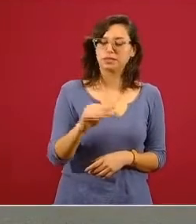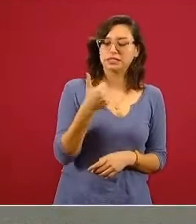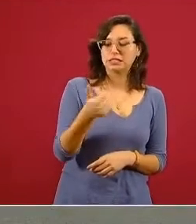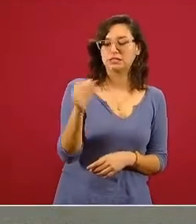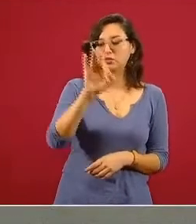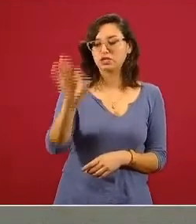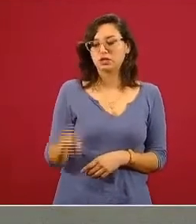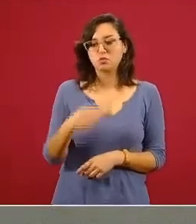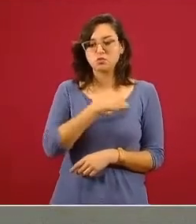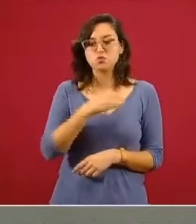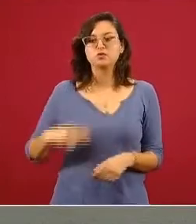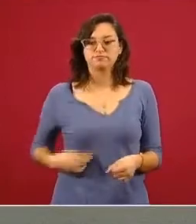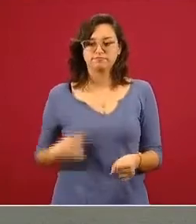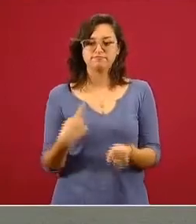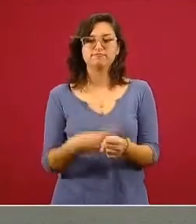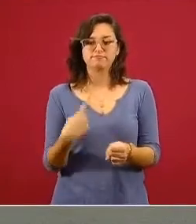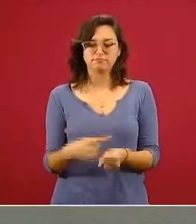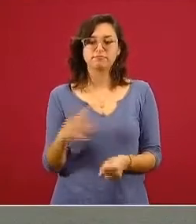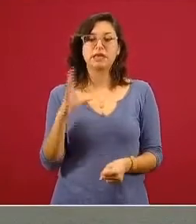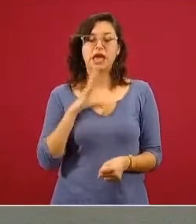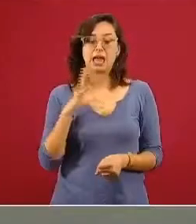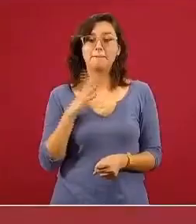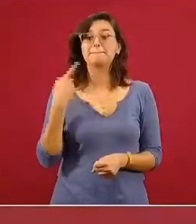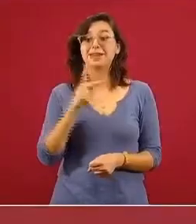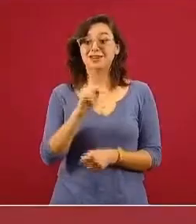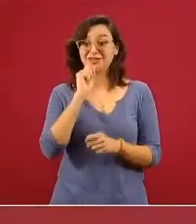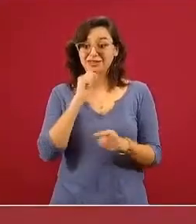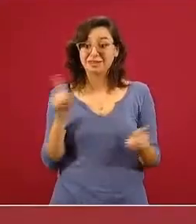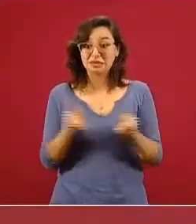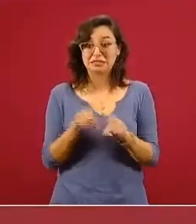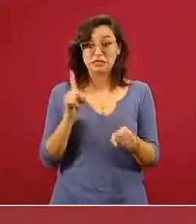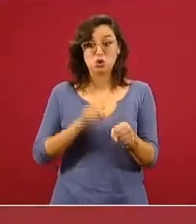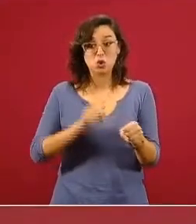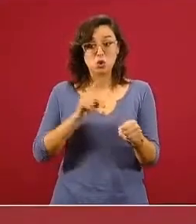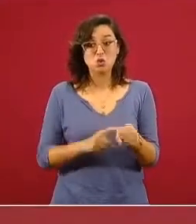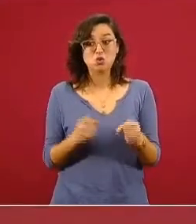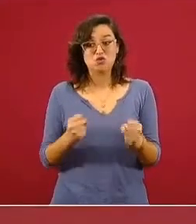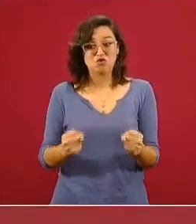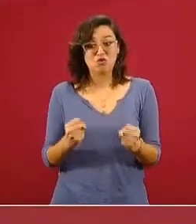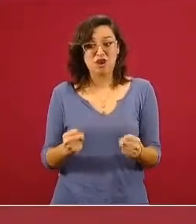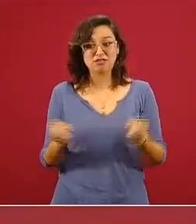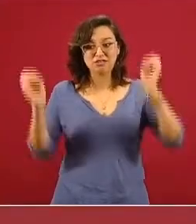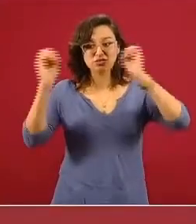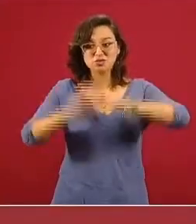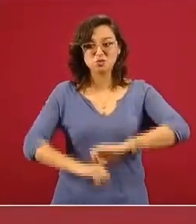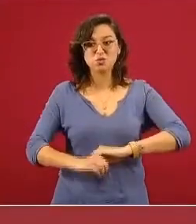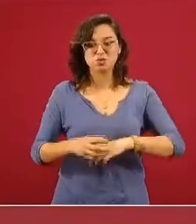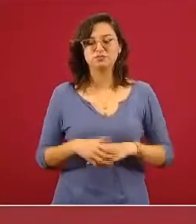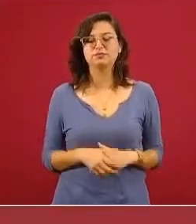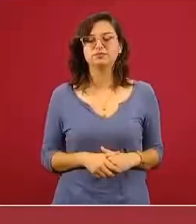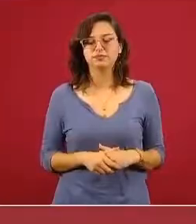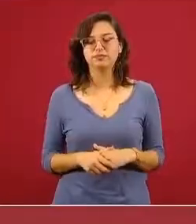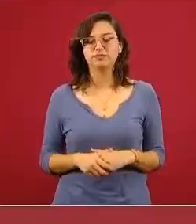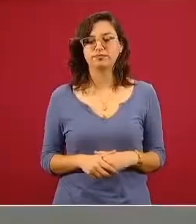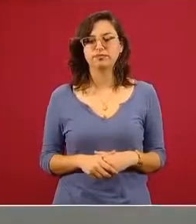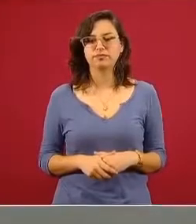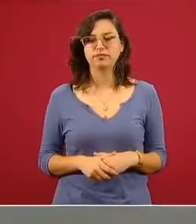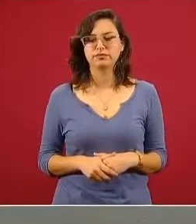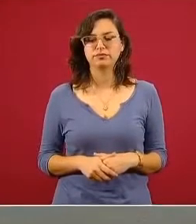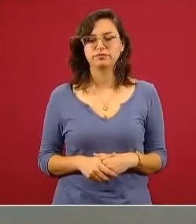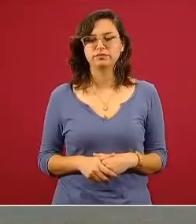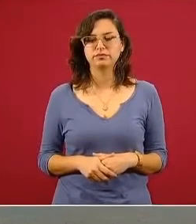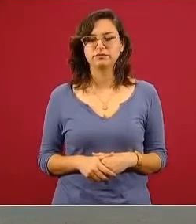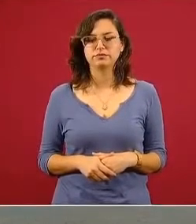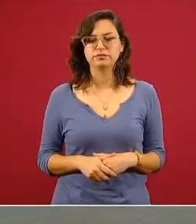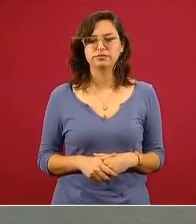95-96% de los municipios con casos, pero además con intensidad, con tasa importante, porque vemos colores intensos en